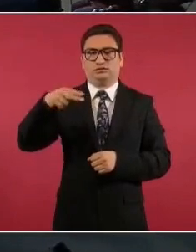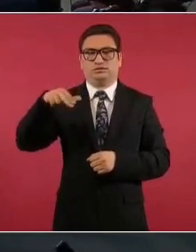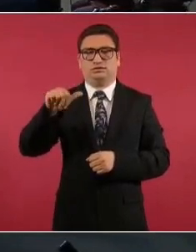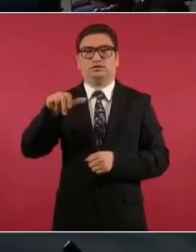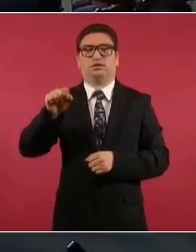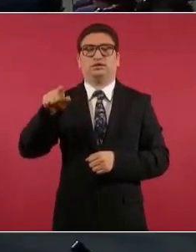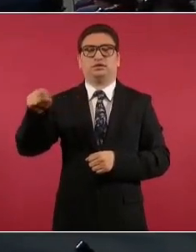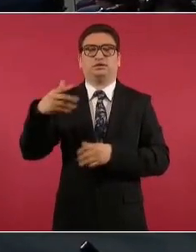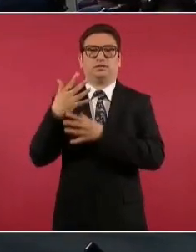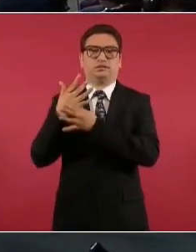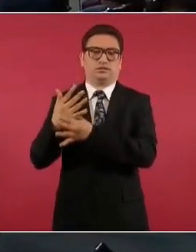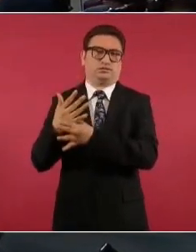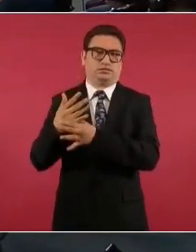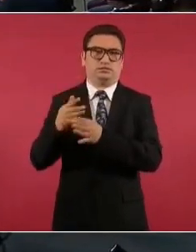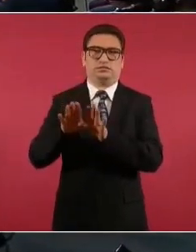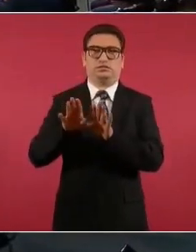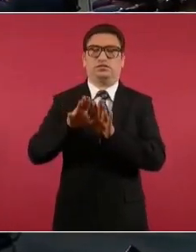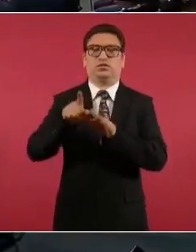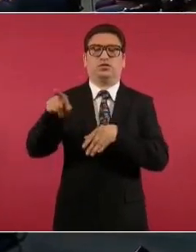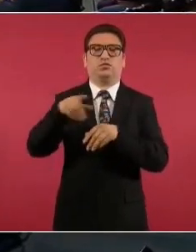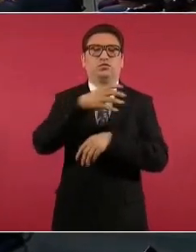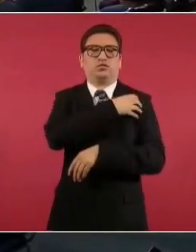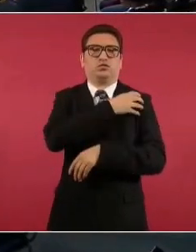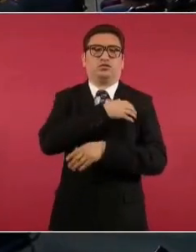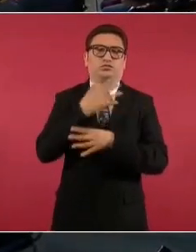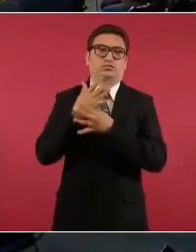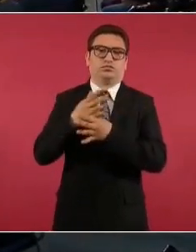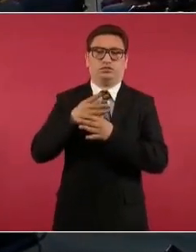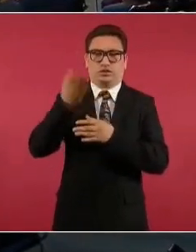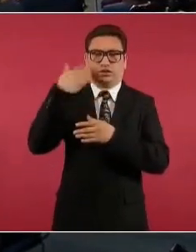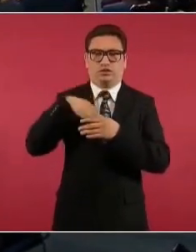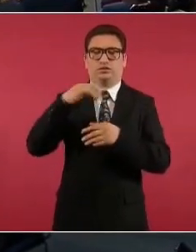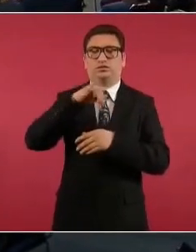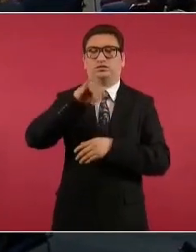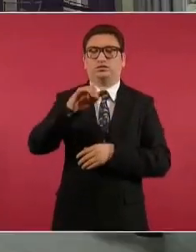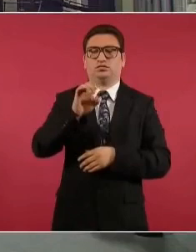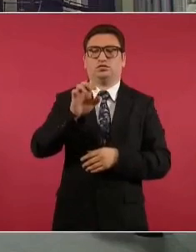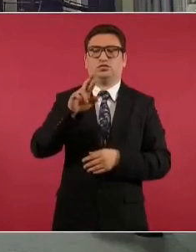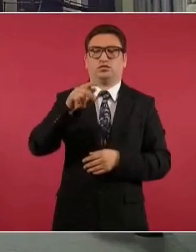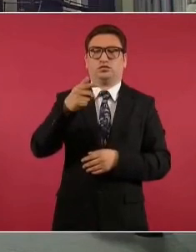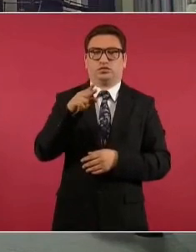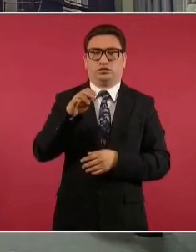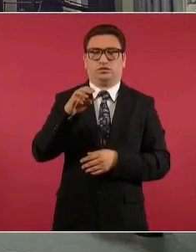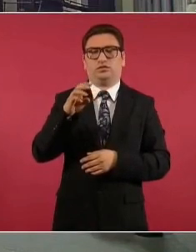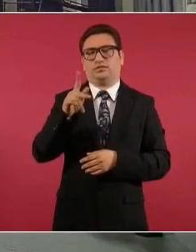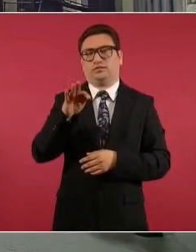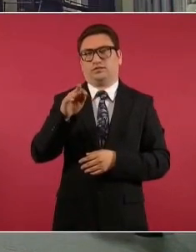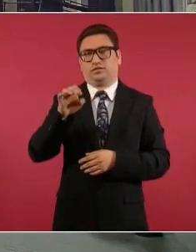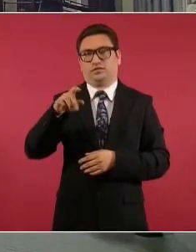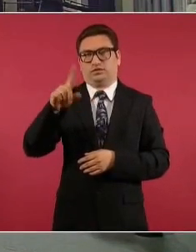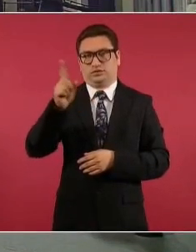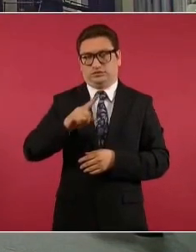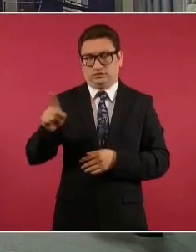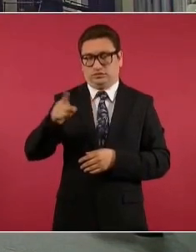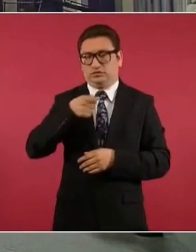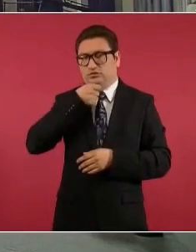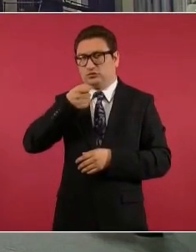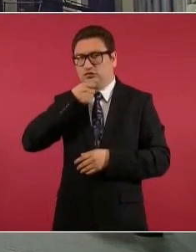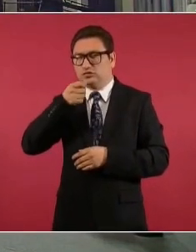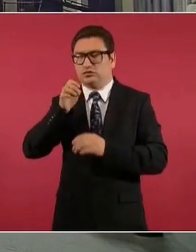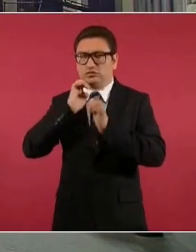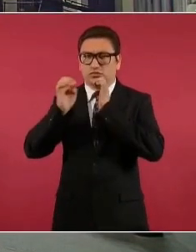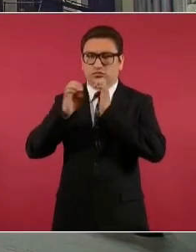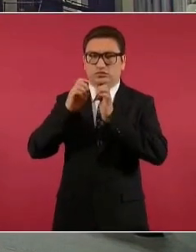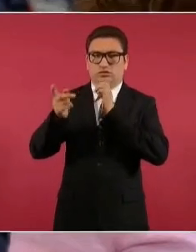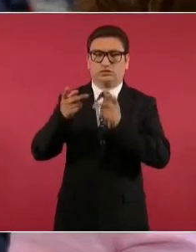es lo que señalan este general que entrevistó Jorge Fernández Menéndez, y que de hecho le llamaba